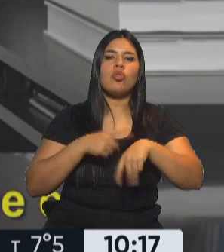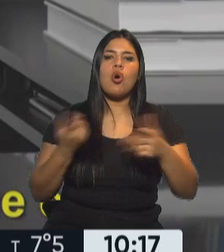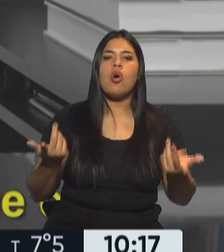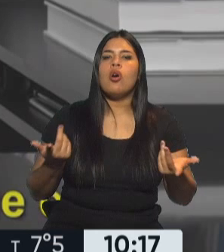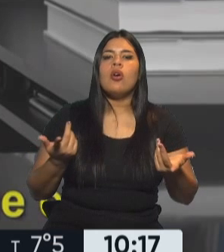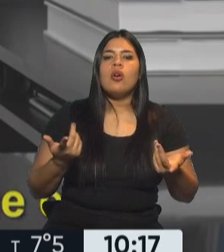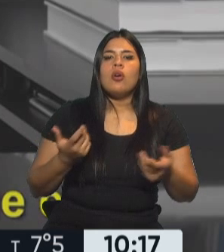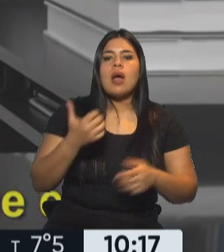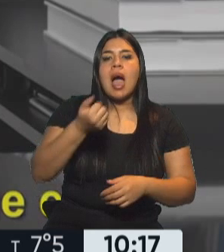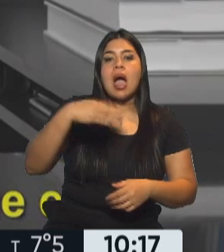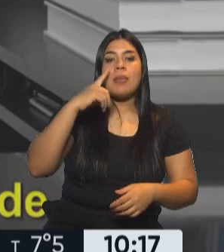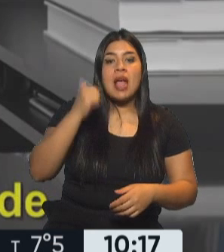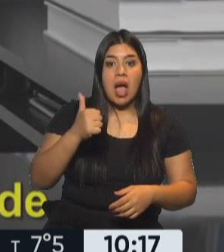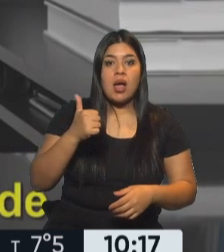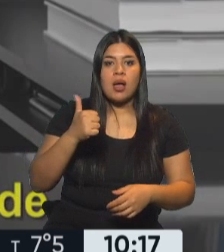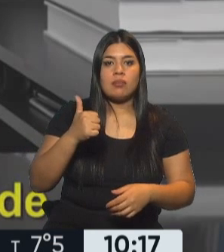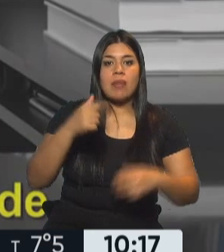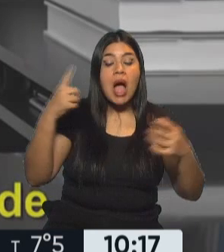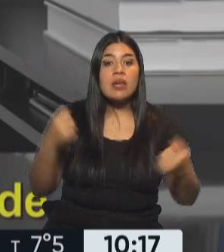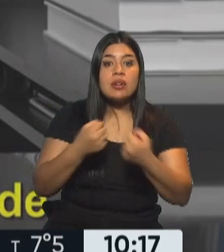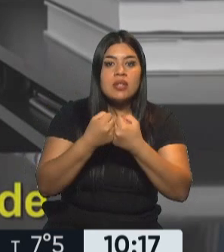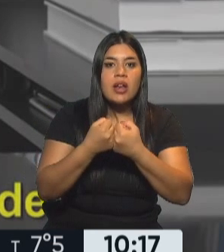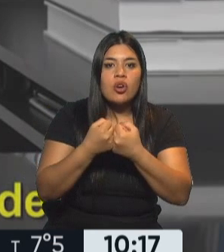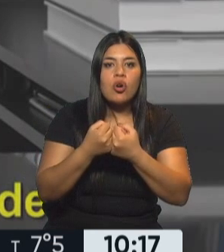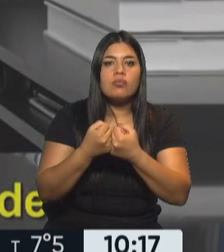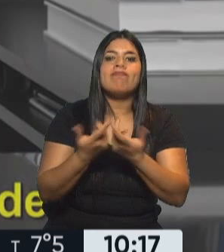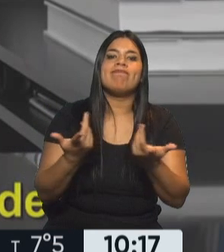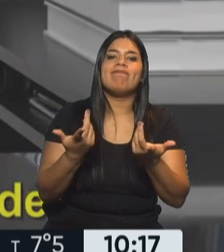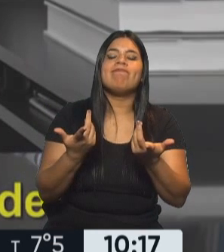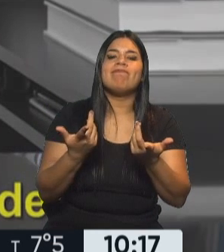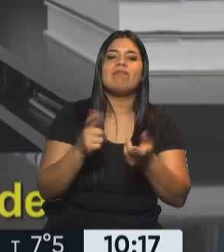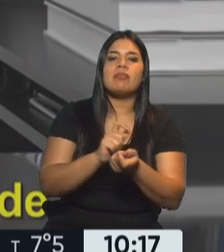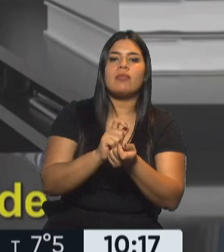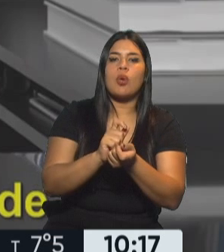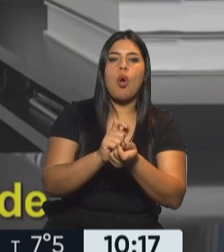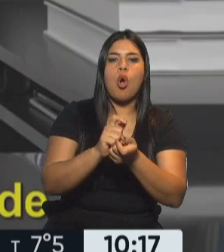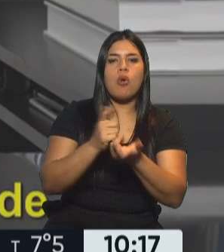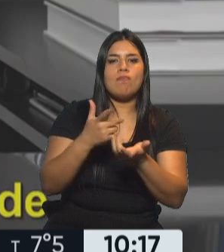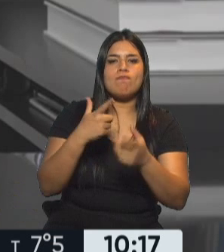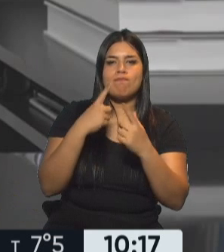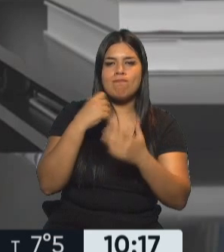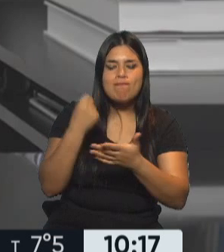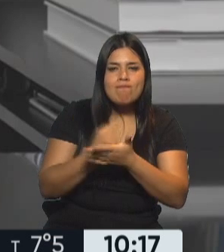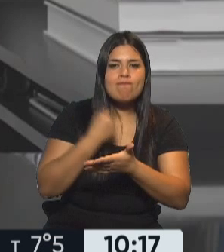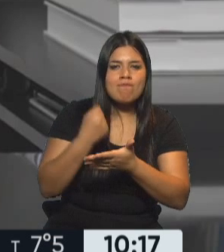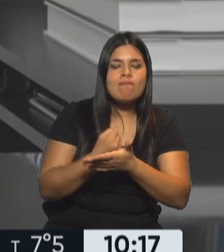del atentado sea solamente un encuentro de homenaje y de recordación de los seres queridos